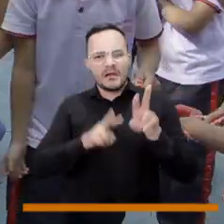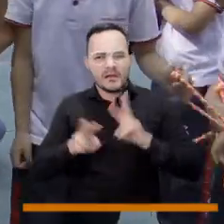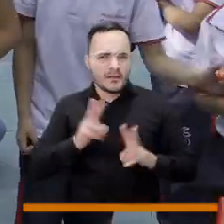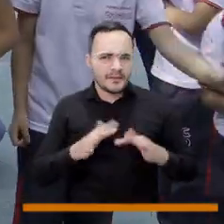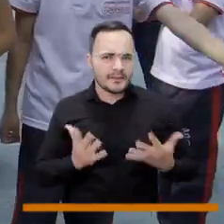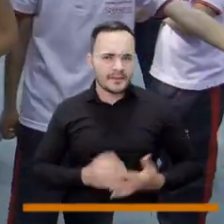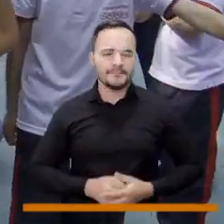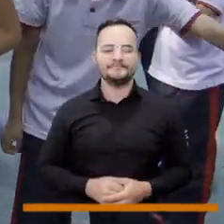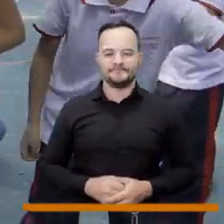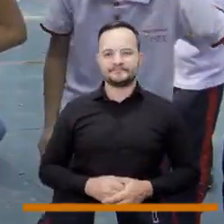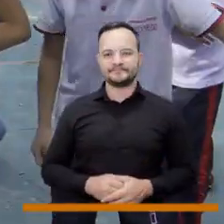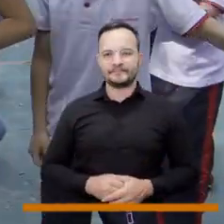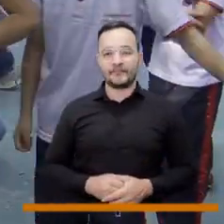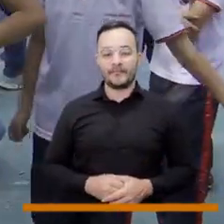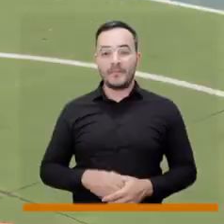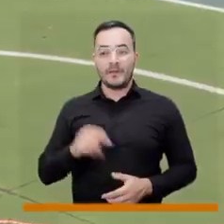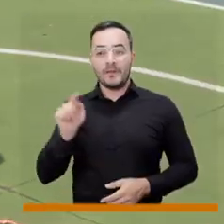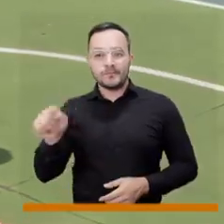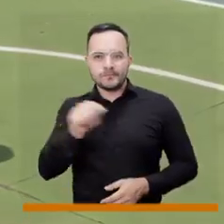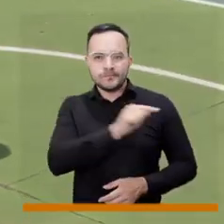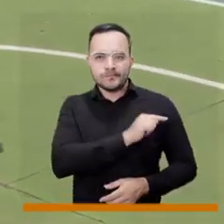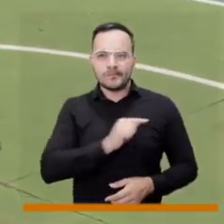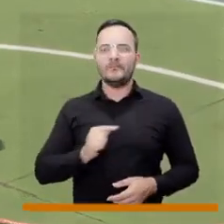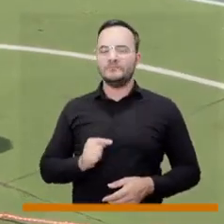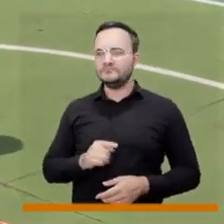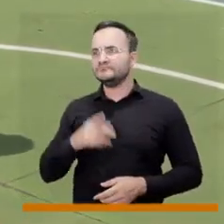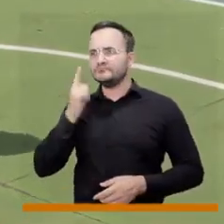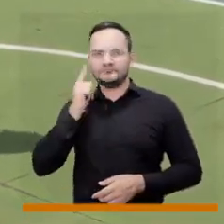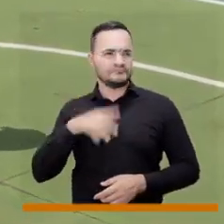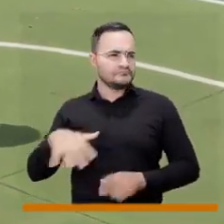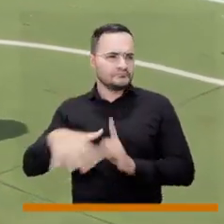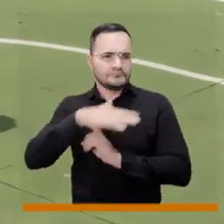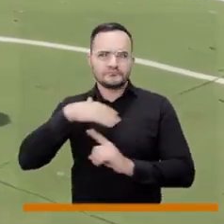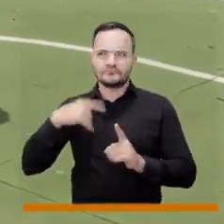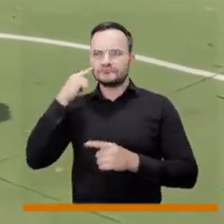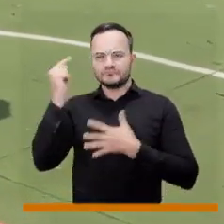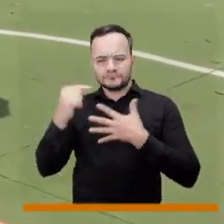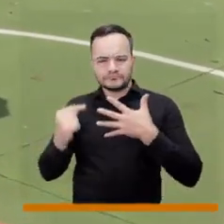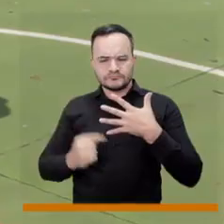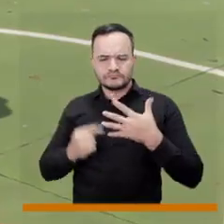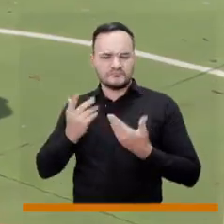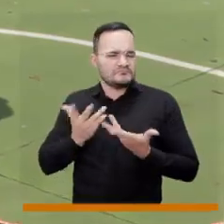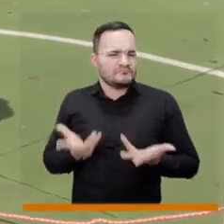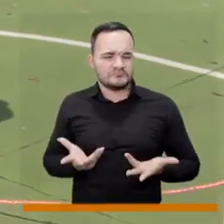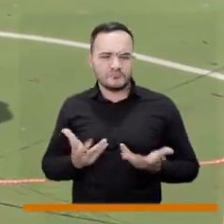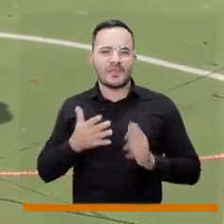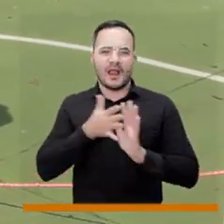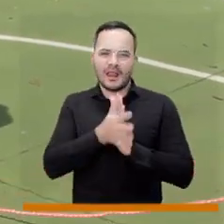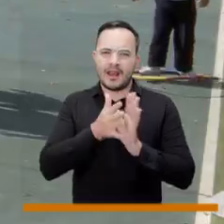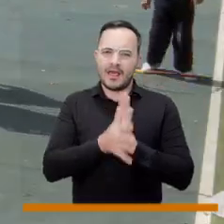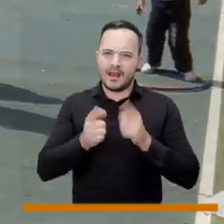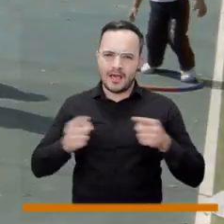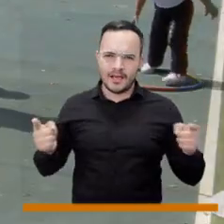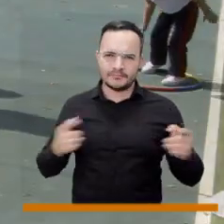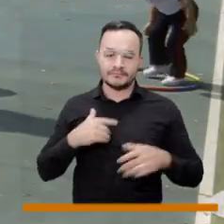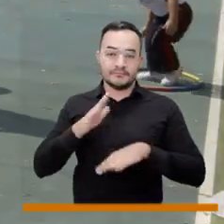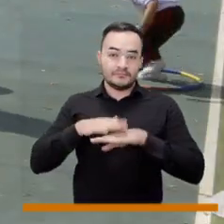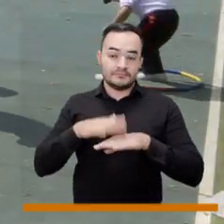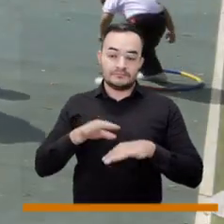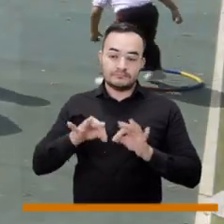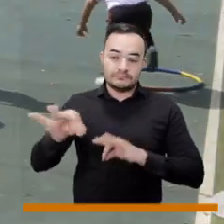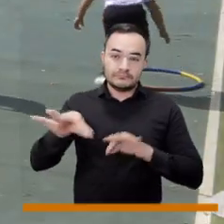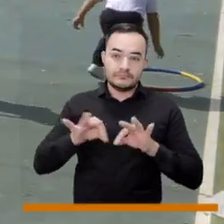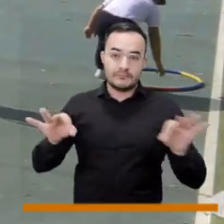turistas. Los llevamos y les mostramos, los contextualizamos del cerro, donde pues el cerro tiene más